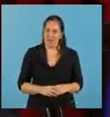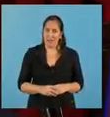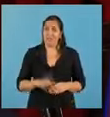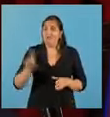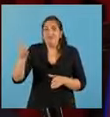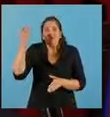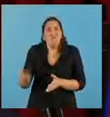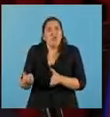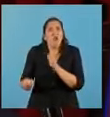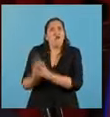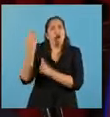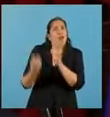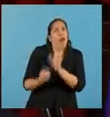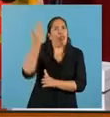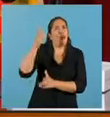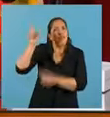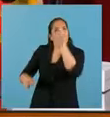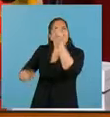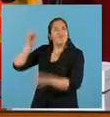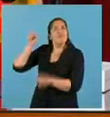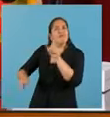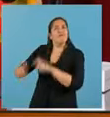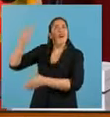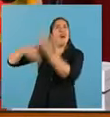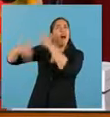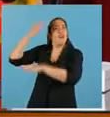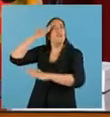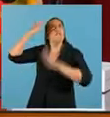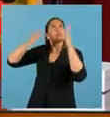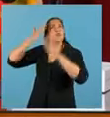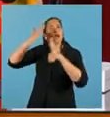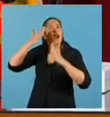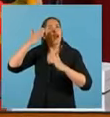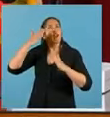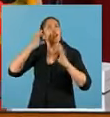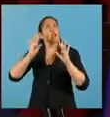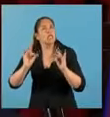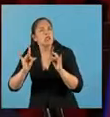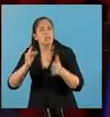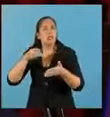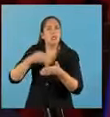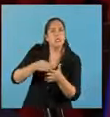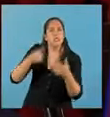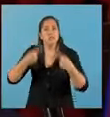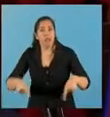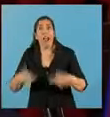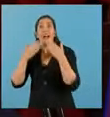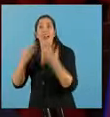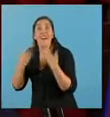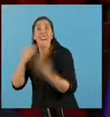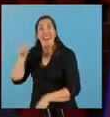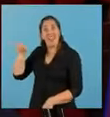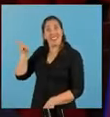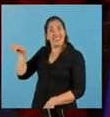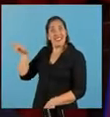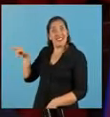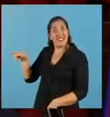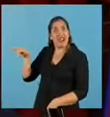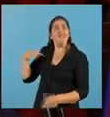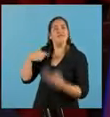patria han sabido muy bien de sueños, de compromisos y de dificultades. Y gracias a ellos hemos tenido